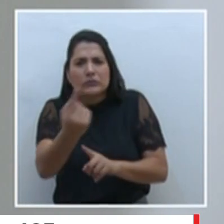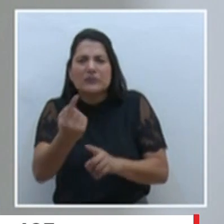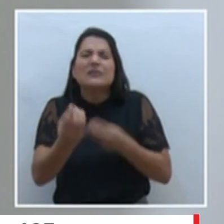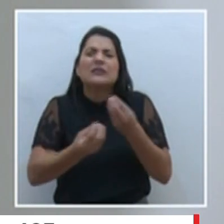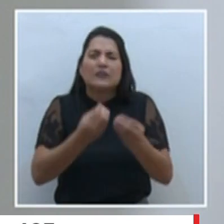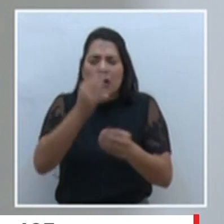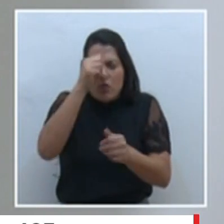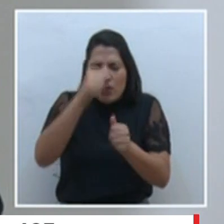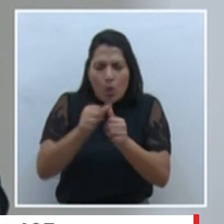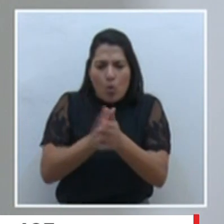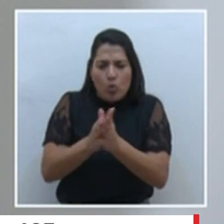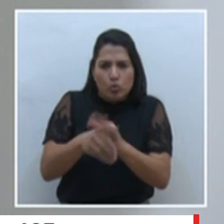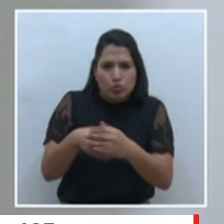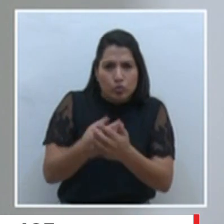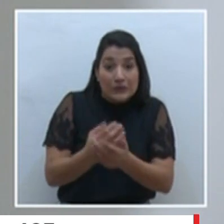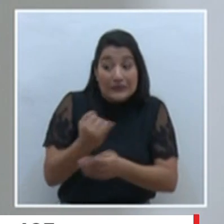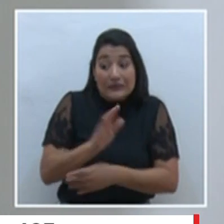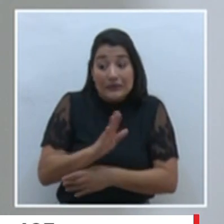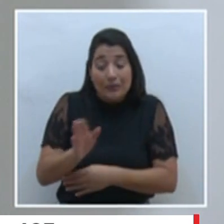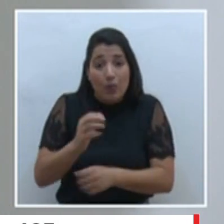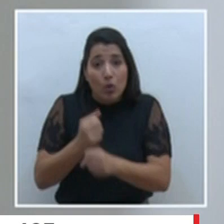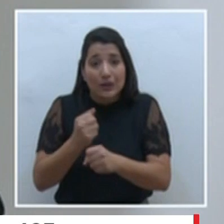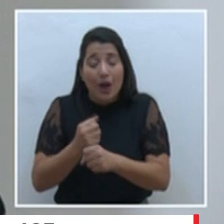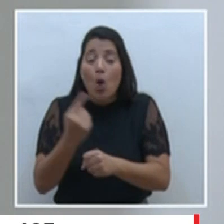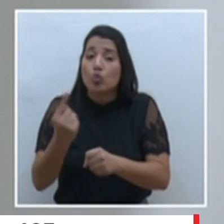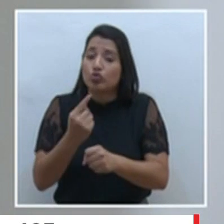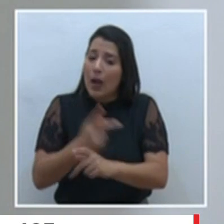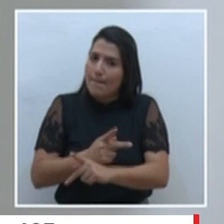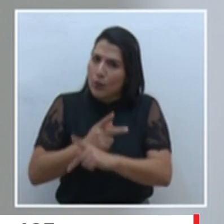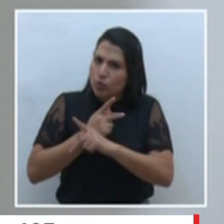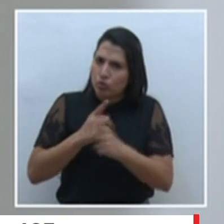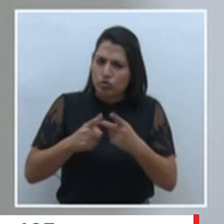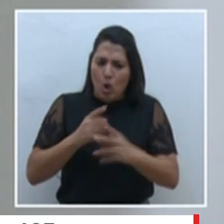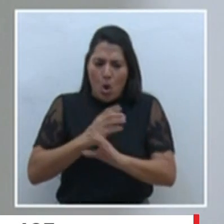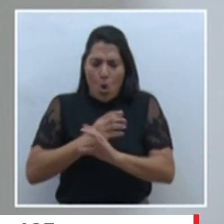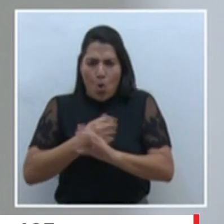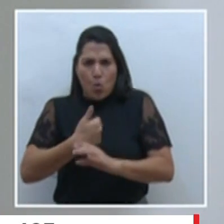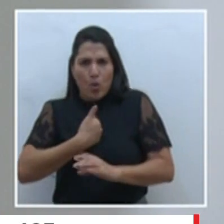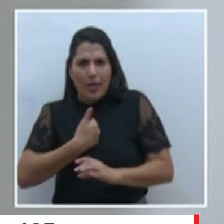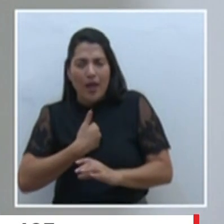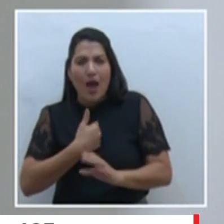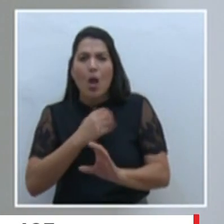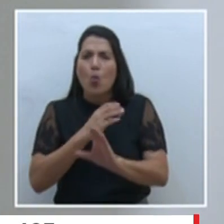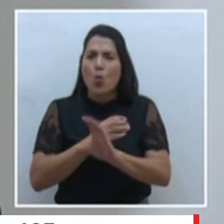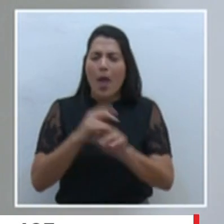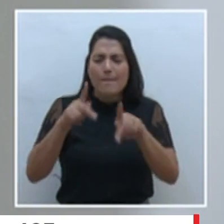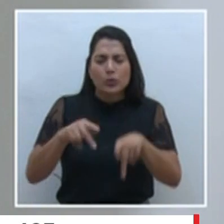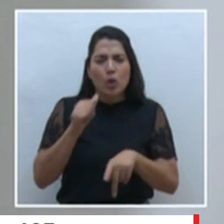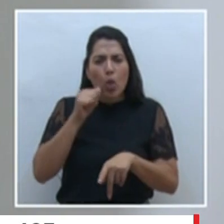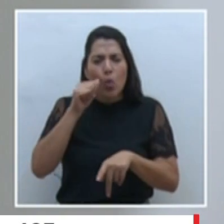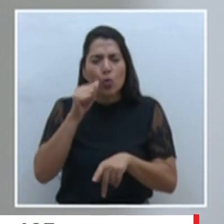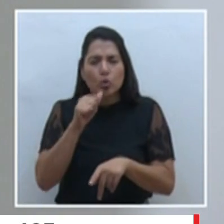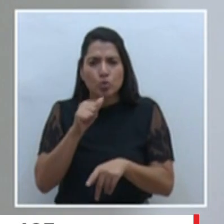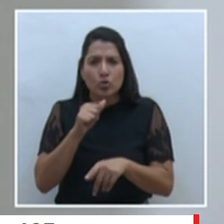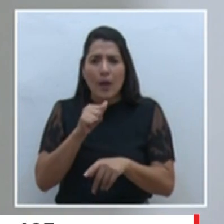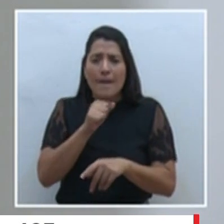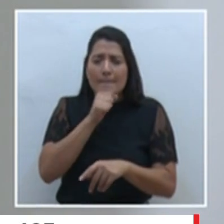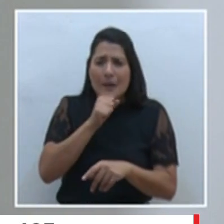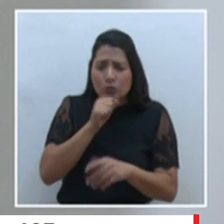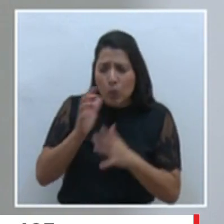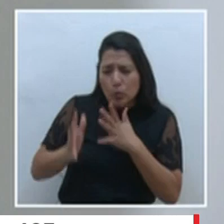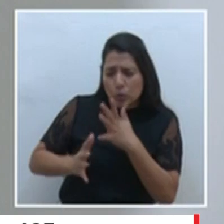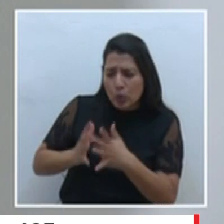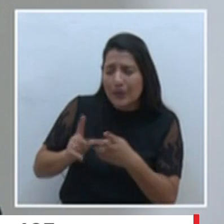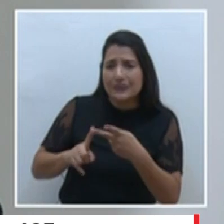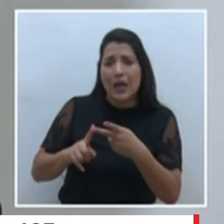si vamos a trabajar, el utilizar los dispositivos de protección, cuidarnos, cuidar a nuestros adultos mayores, a nuestros viejitos, cuidar a las personas